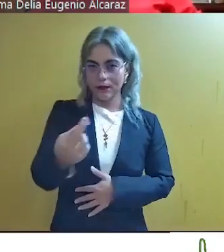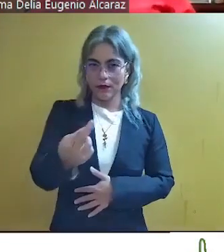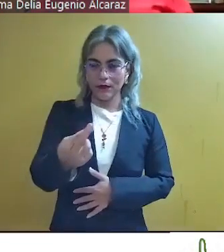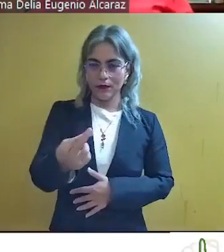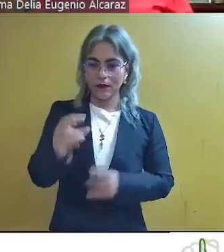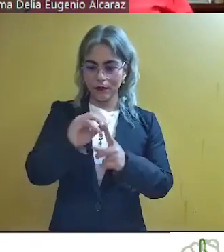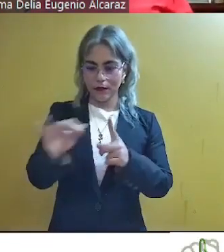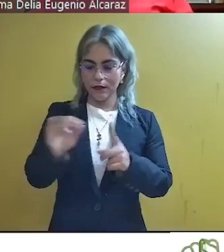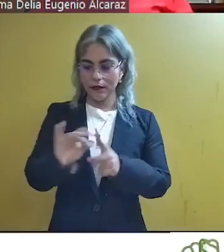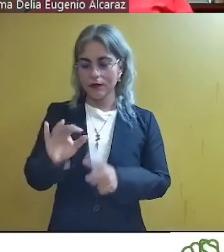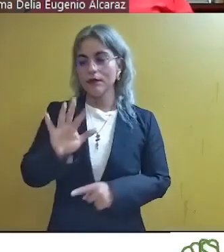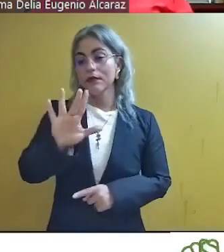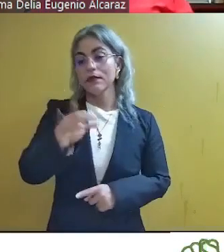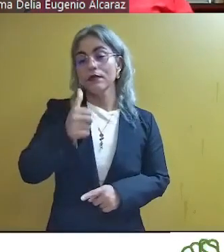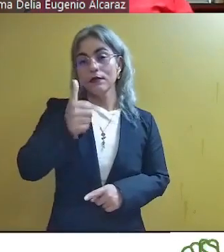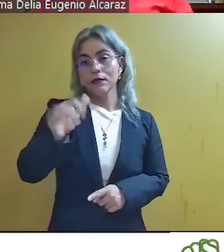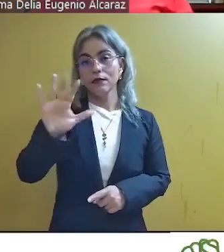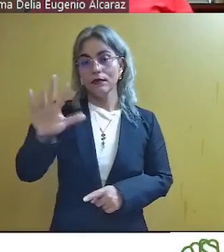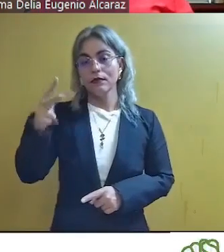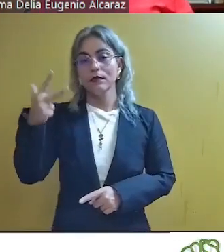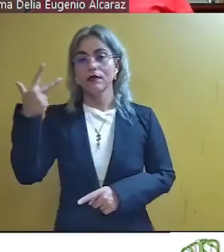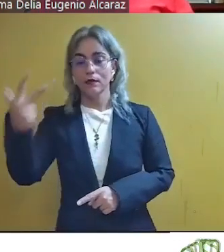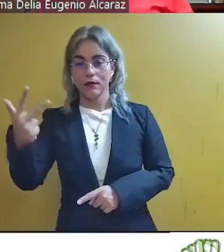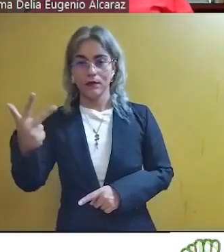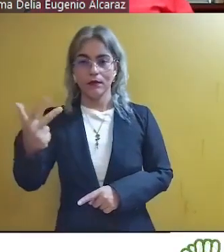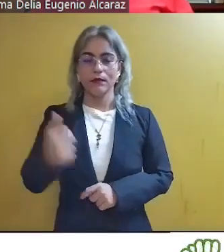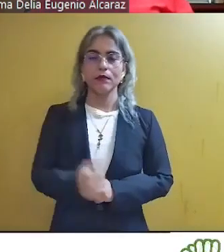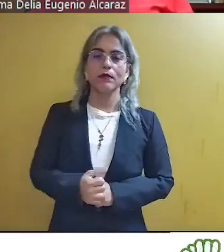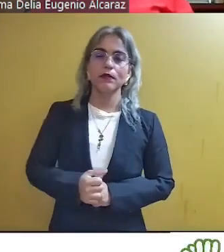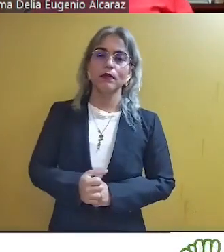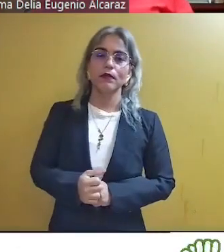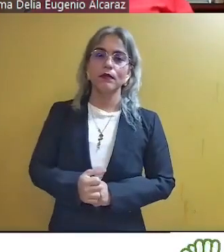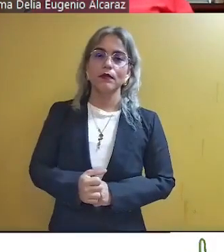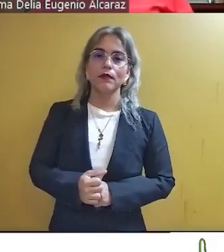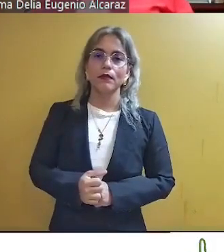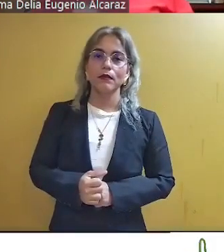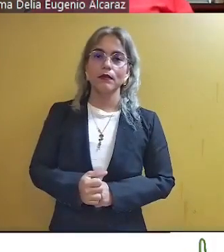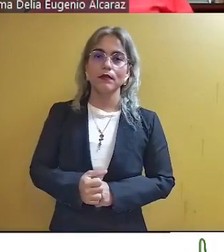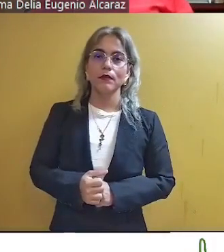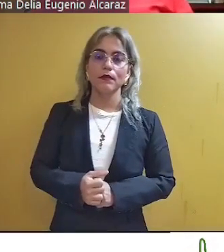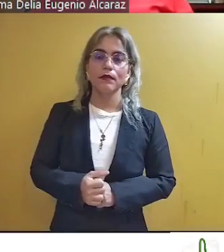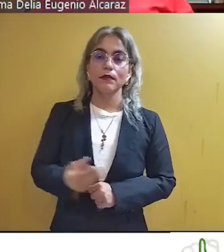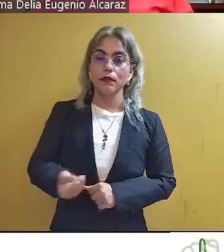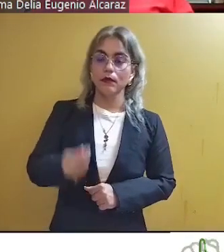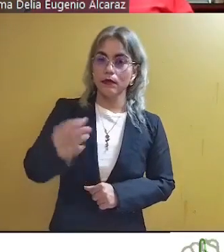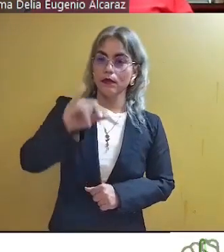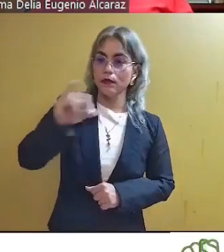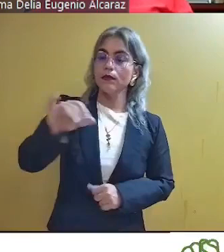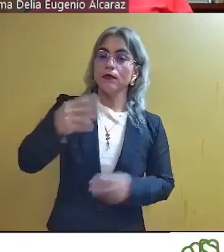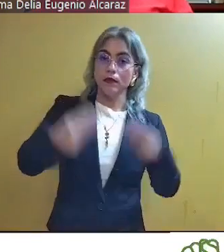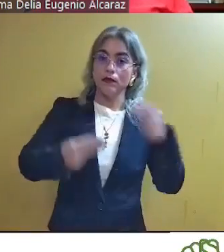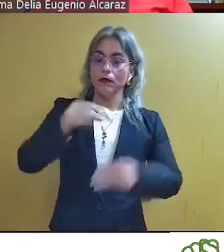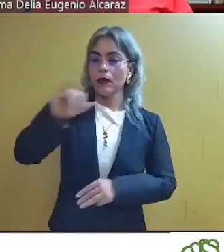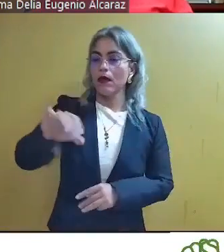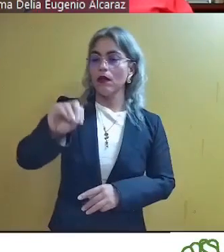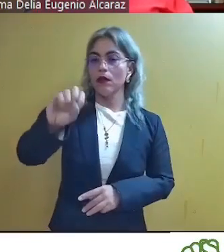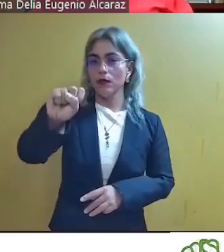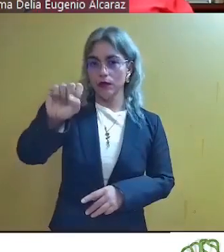56 y 58 del 2023, el cual somete a consideración de este pleno el magistrado José Inés Betancur